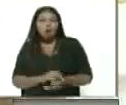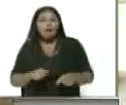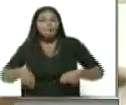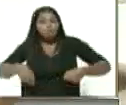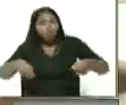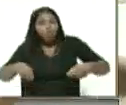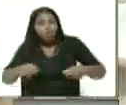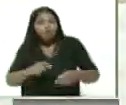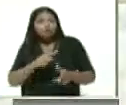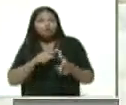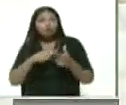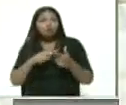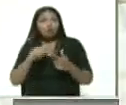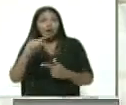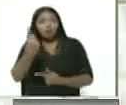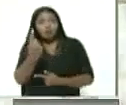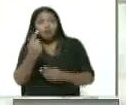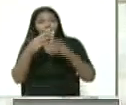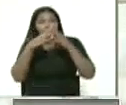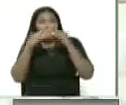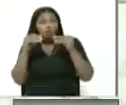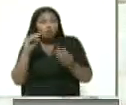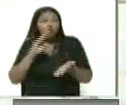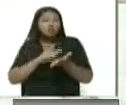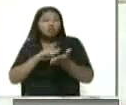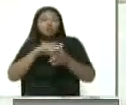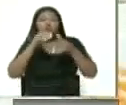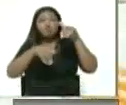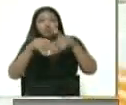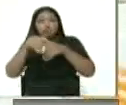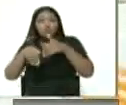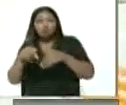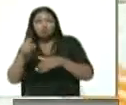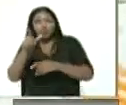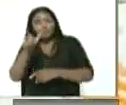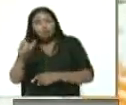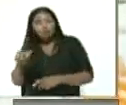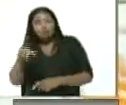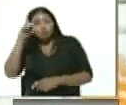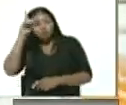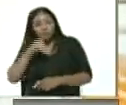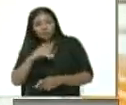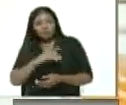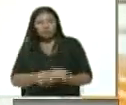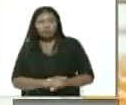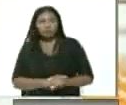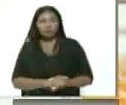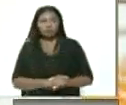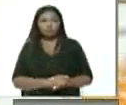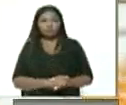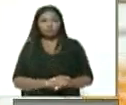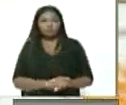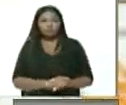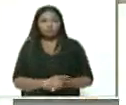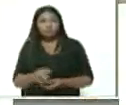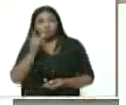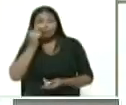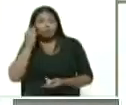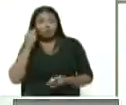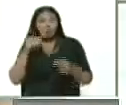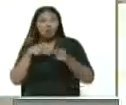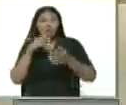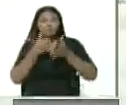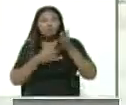entonces la mesa 1 de todos los centros de votación hacer para estas personas para estos venezolanos y venezolanas que están